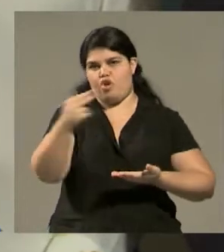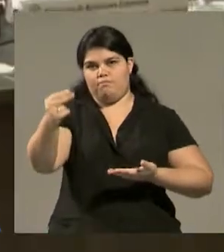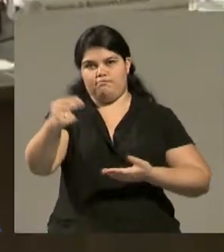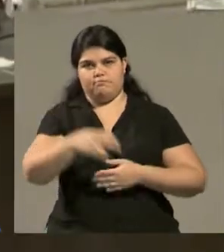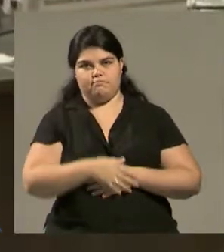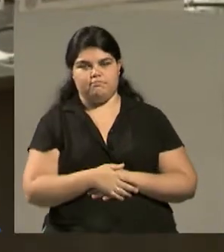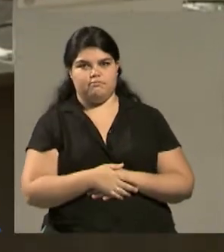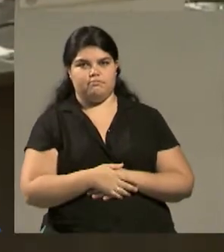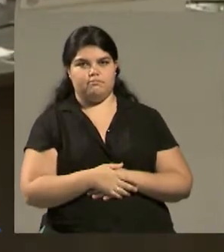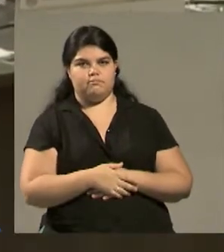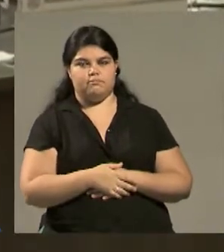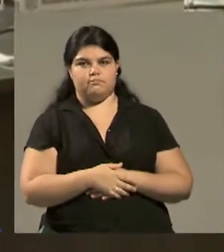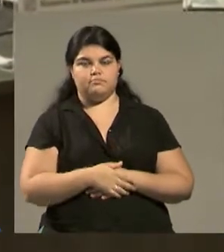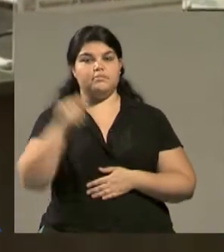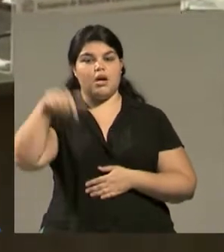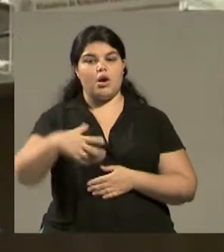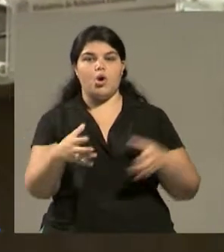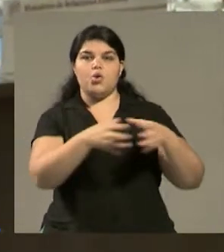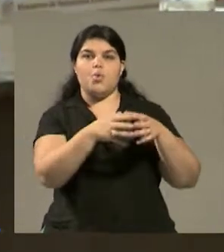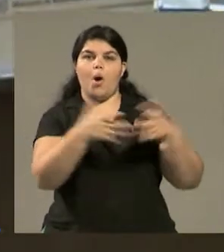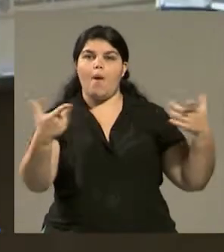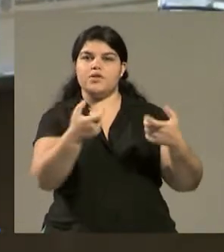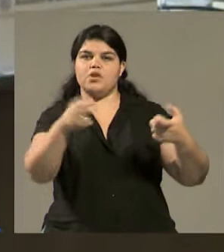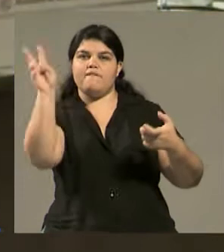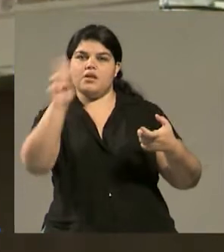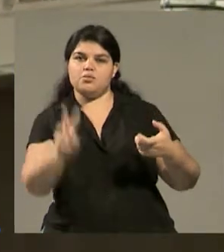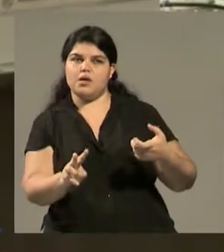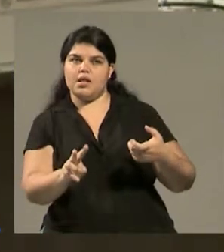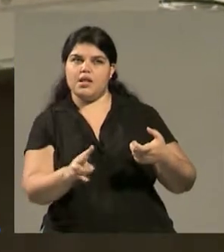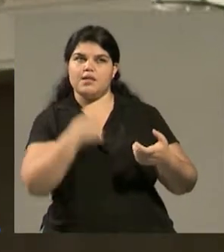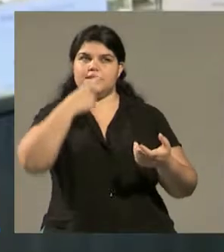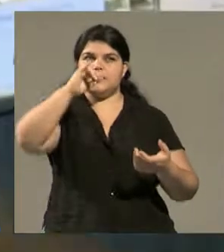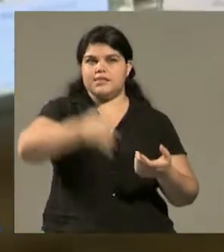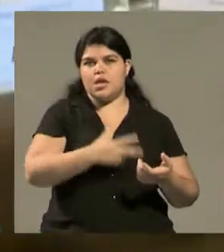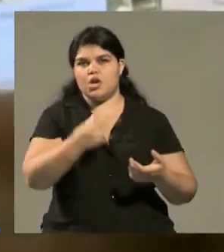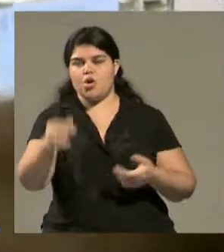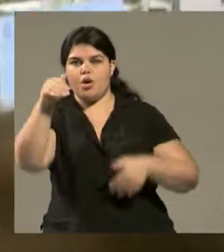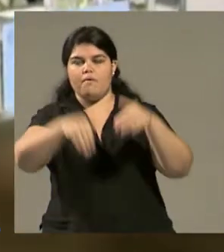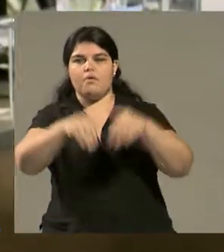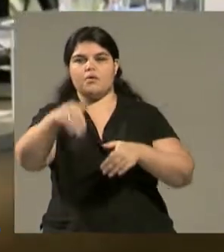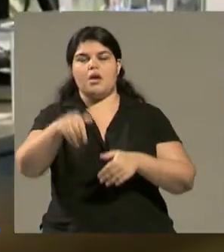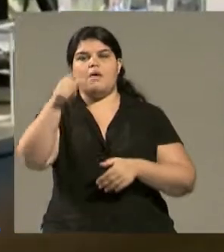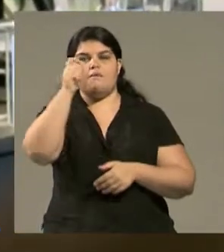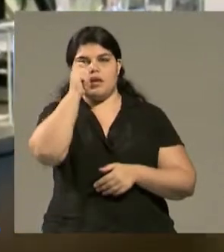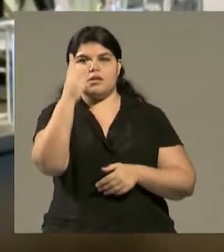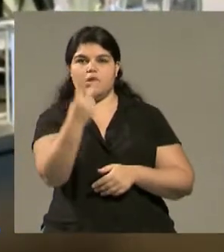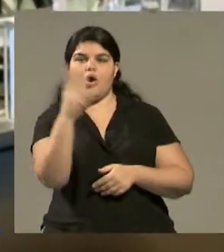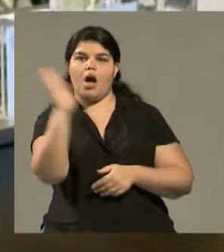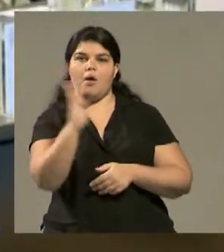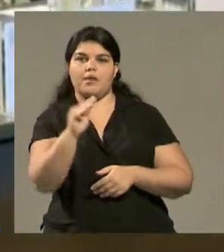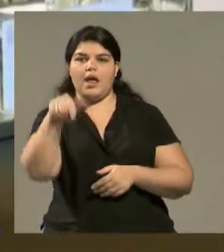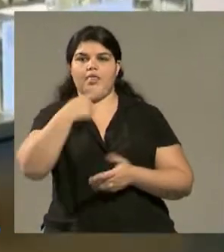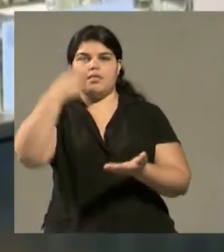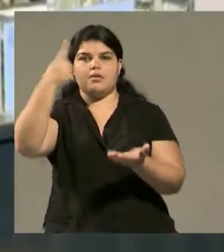encuentro. La oposición venezolana aún no ha decidido si participará en los comicios del 22 de abril, que fueron adelantados por decisión de la